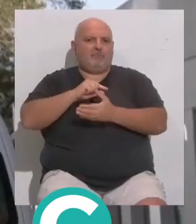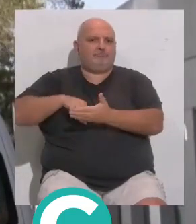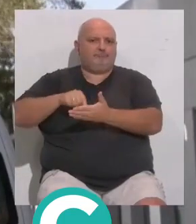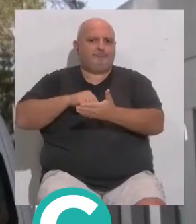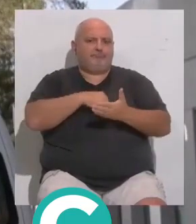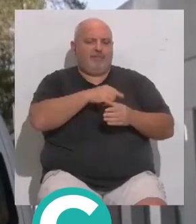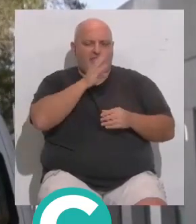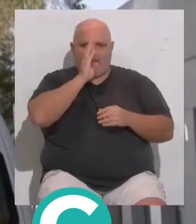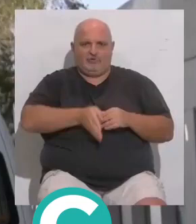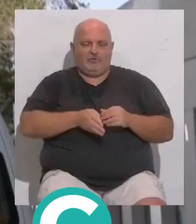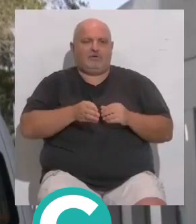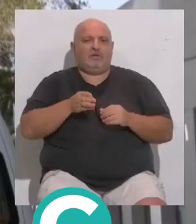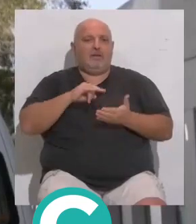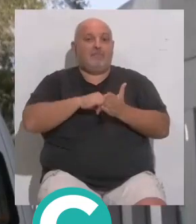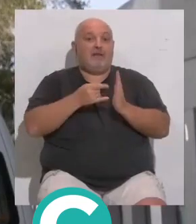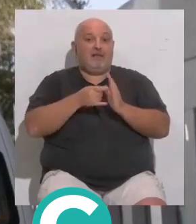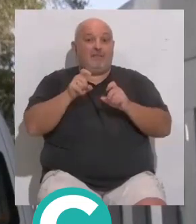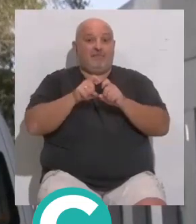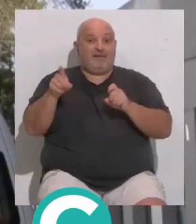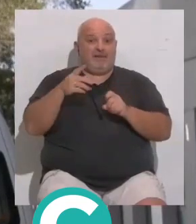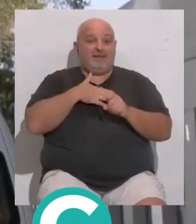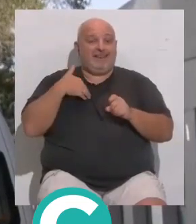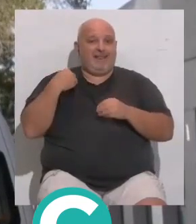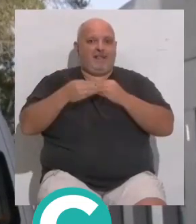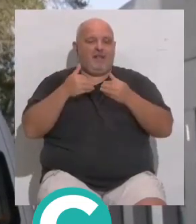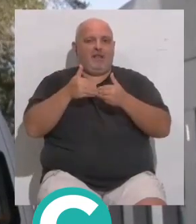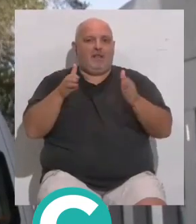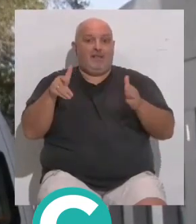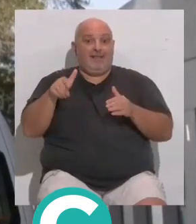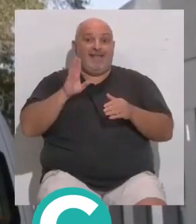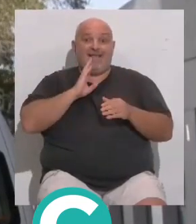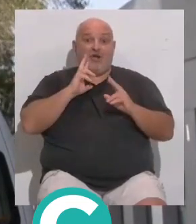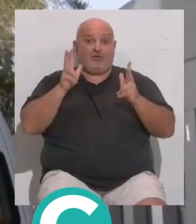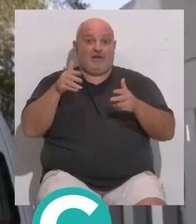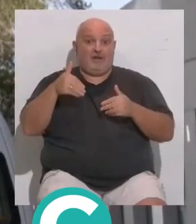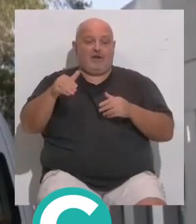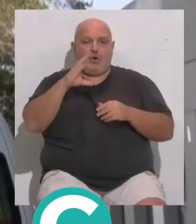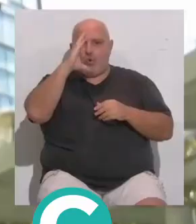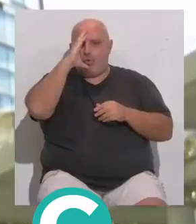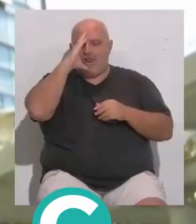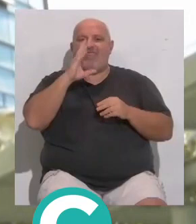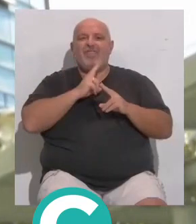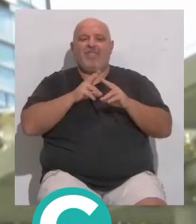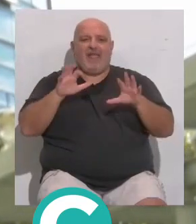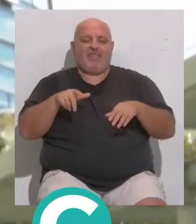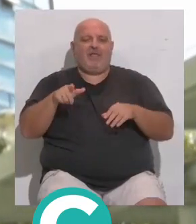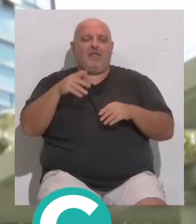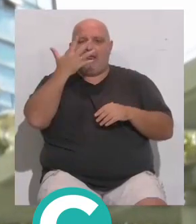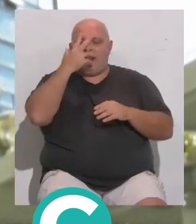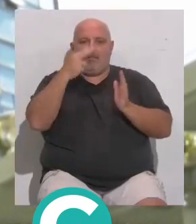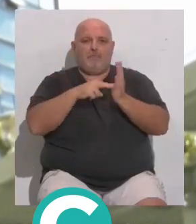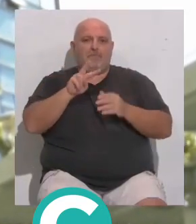empleo directos. Los planes de la empresa pasan por abrir este gran hotel Luna de Cádiz para el carnaval